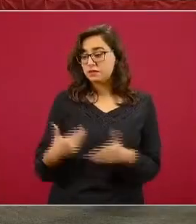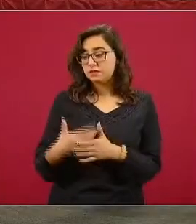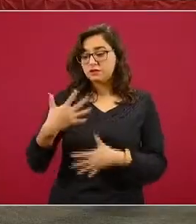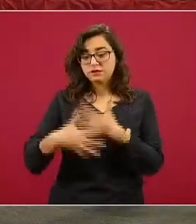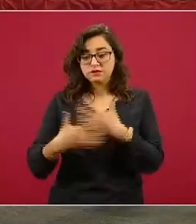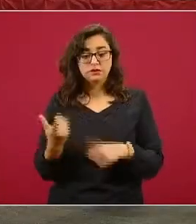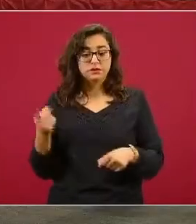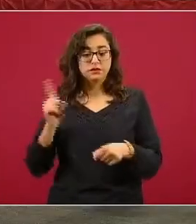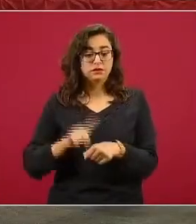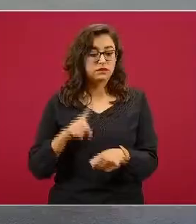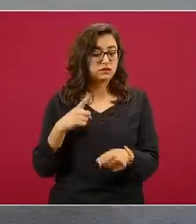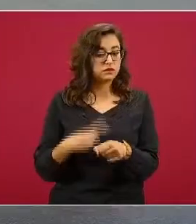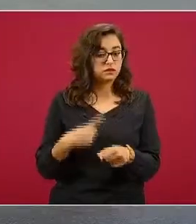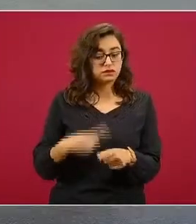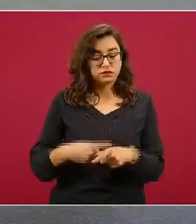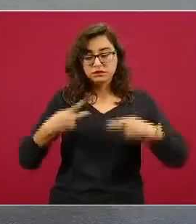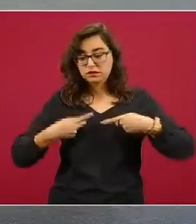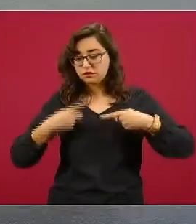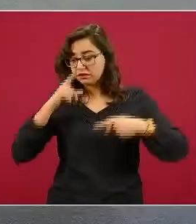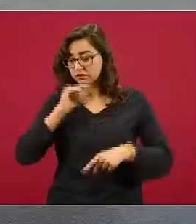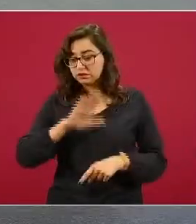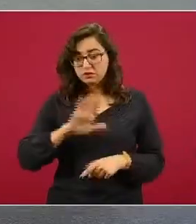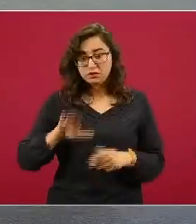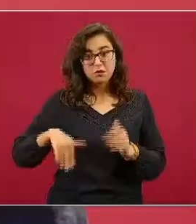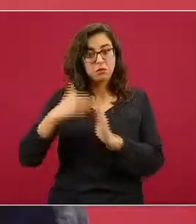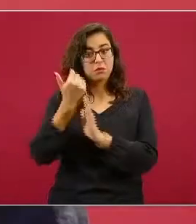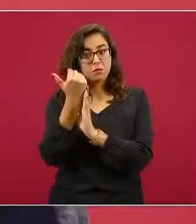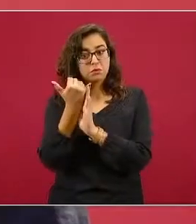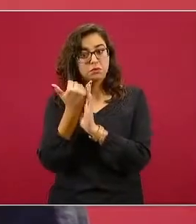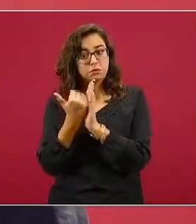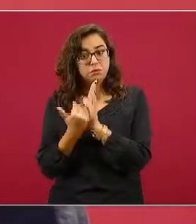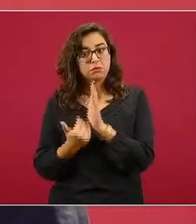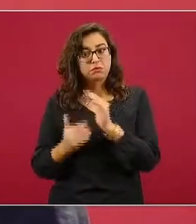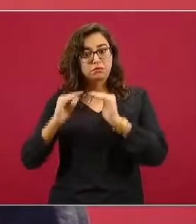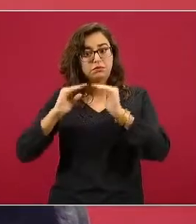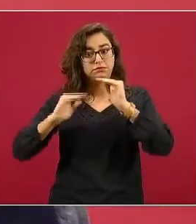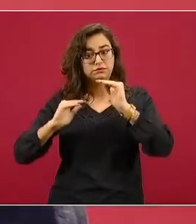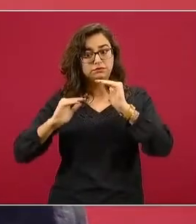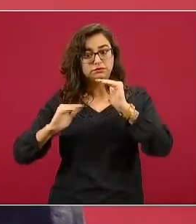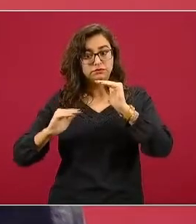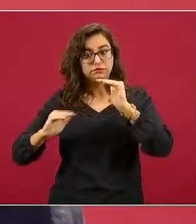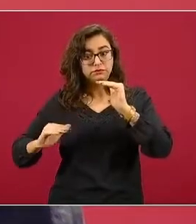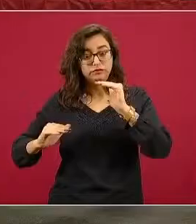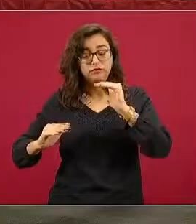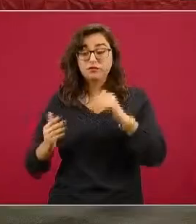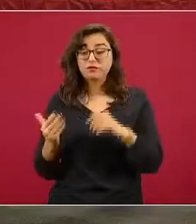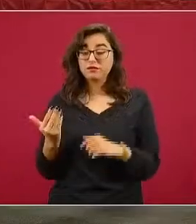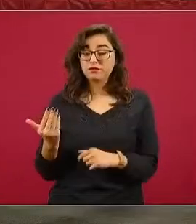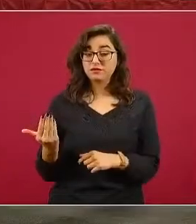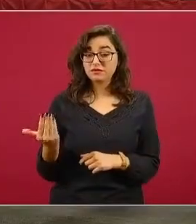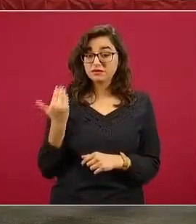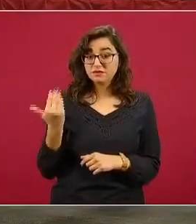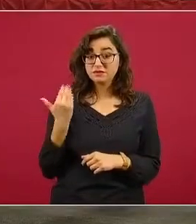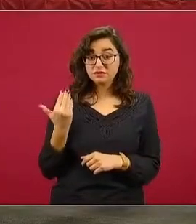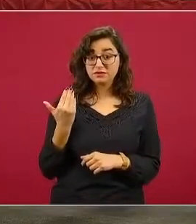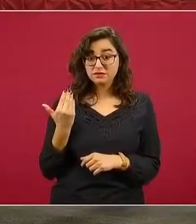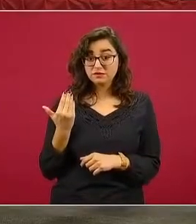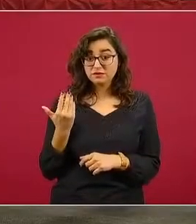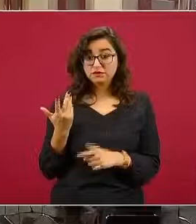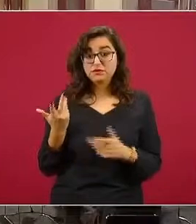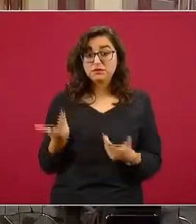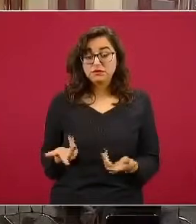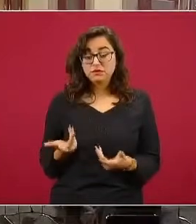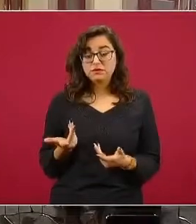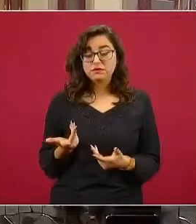quincena, la mortalidad, etcétera. Y apenas empezando la